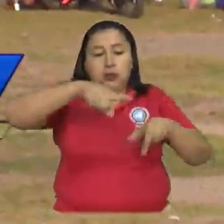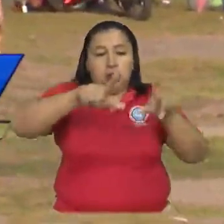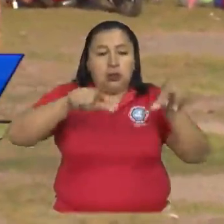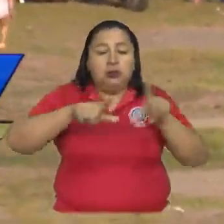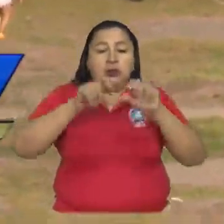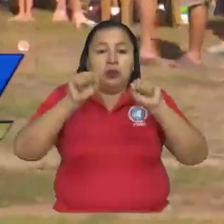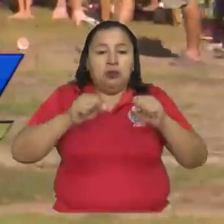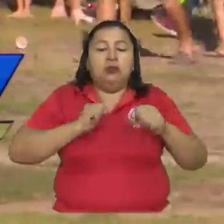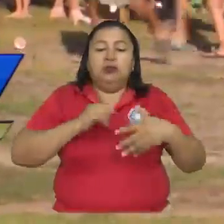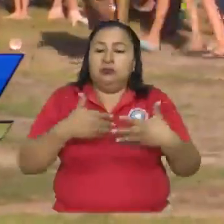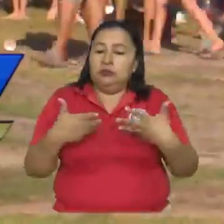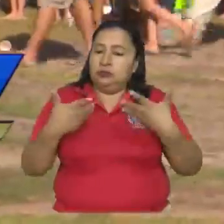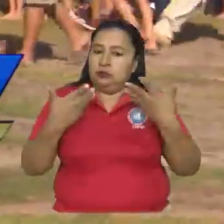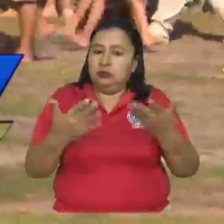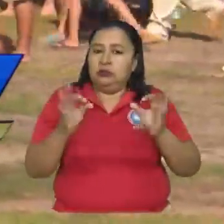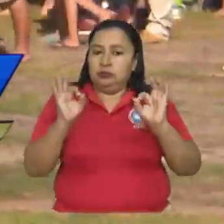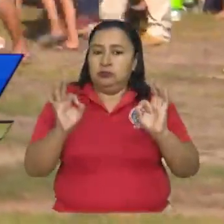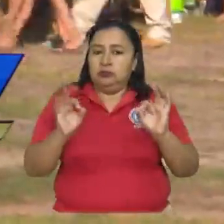que podamos también